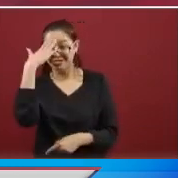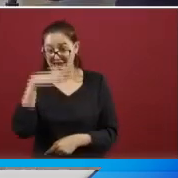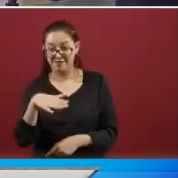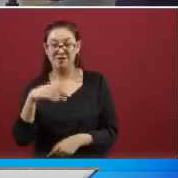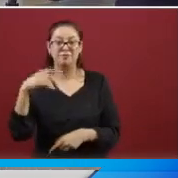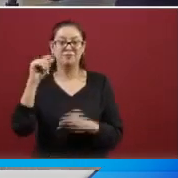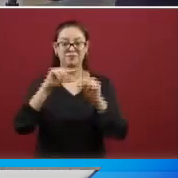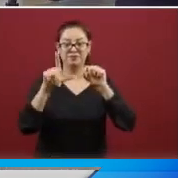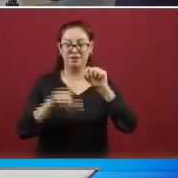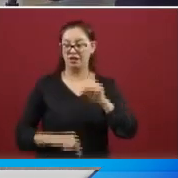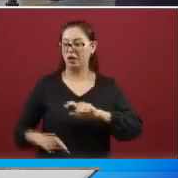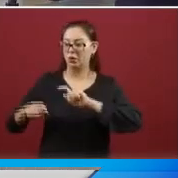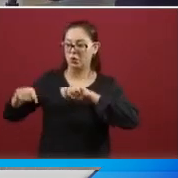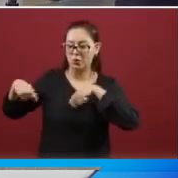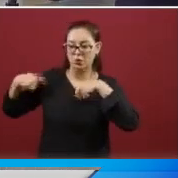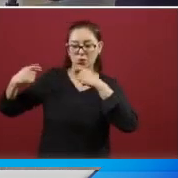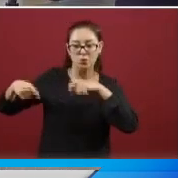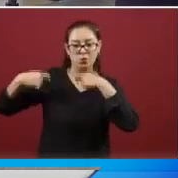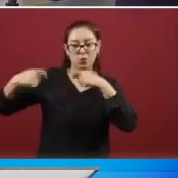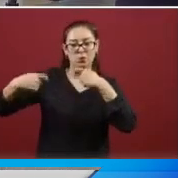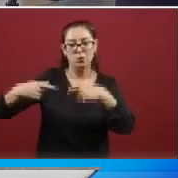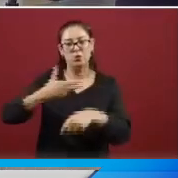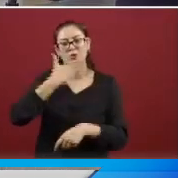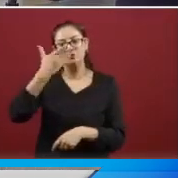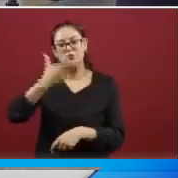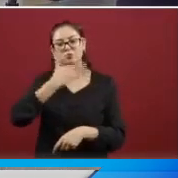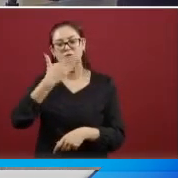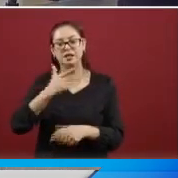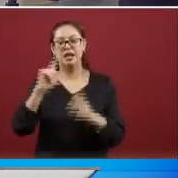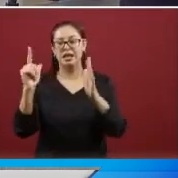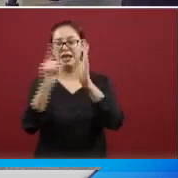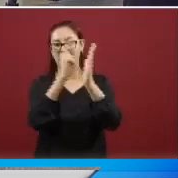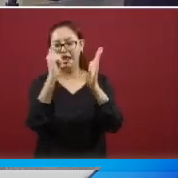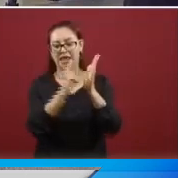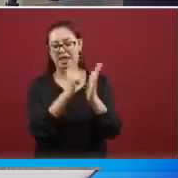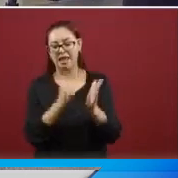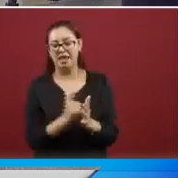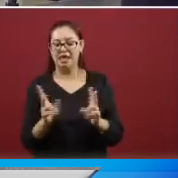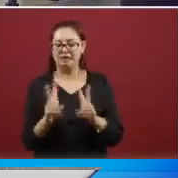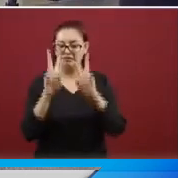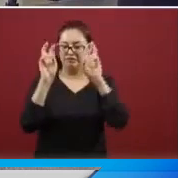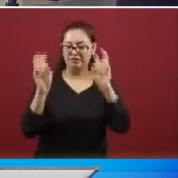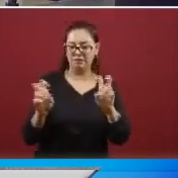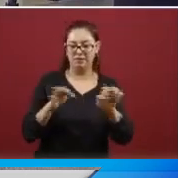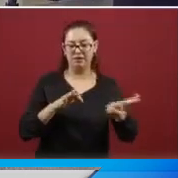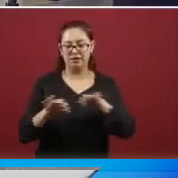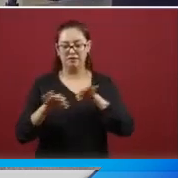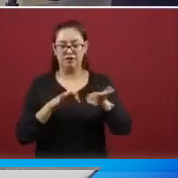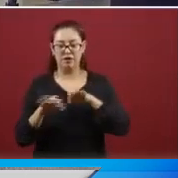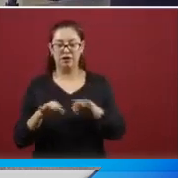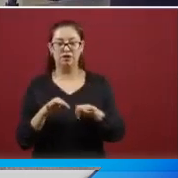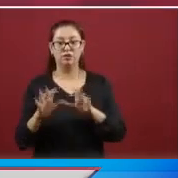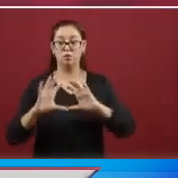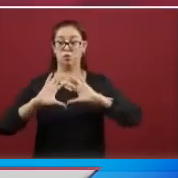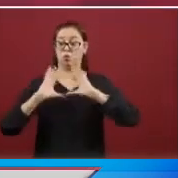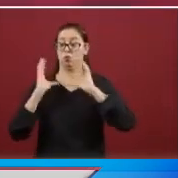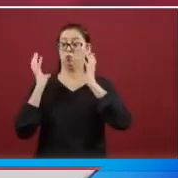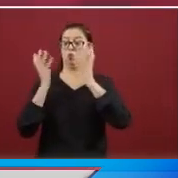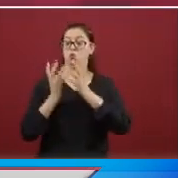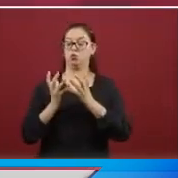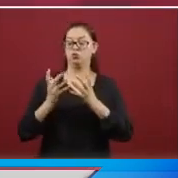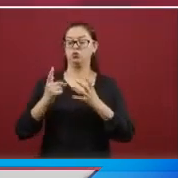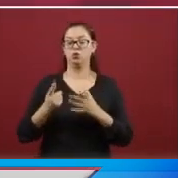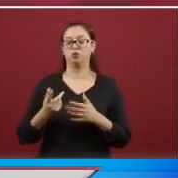destacó que los contratos que se negociaban no se tomaba en cuenta a los trabajadores. La Organización Internacional de Trabajadores, con sede en Europa, ha sido